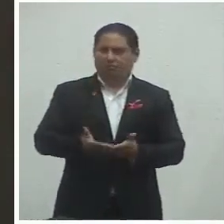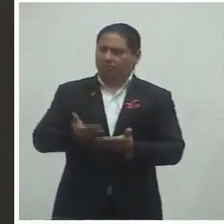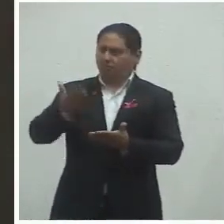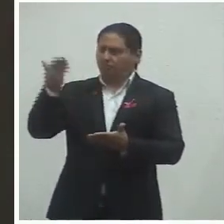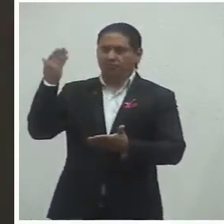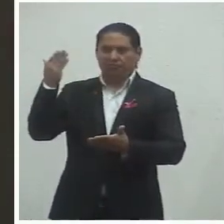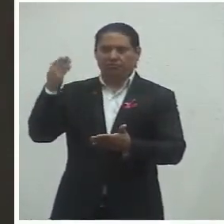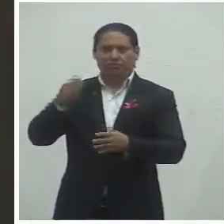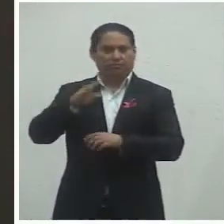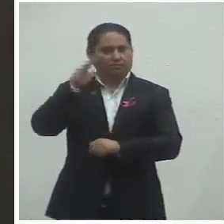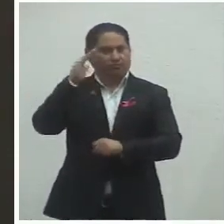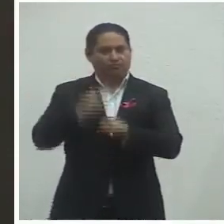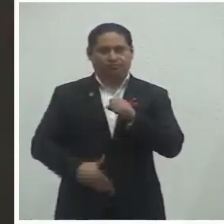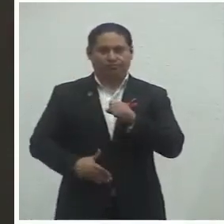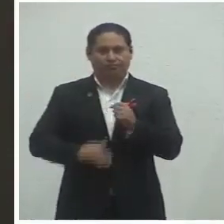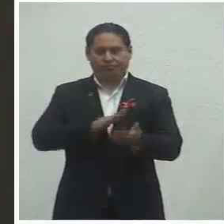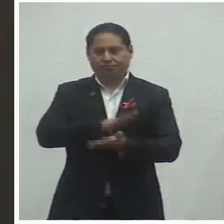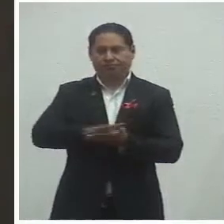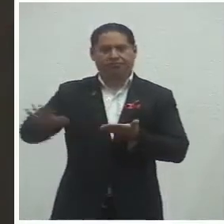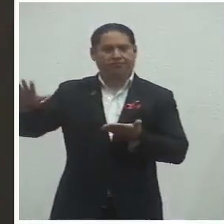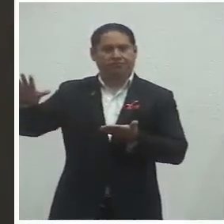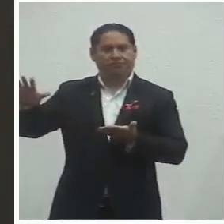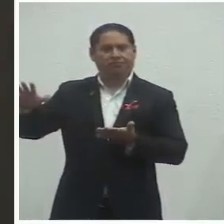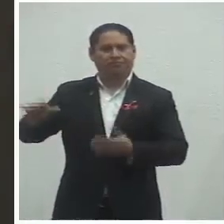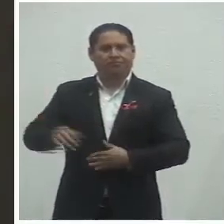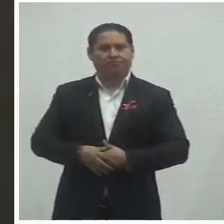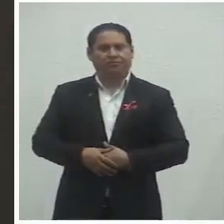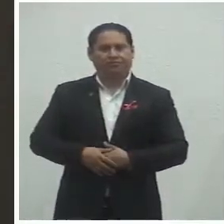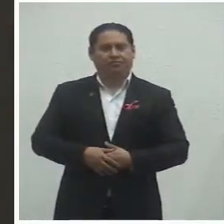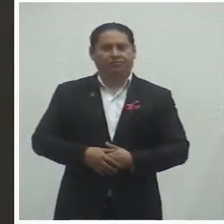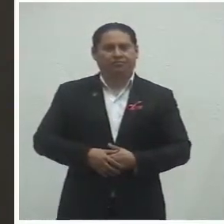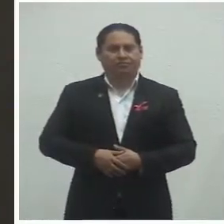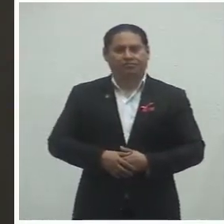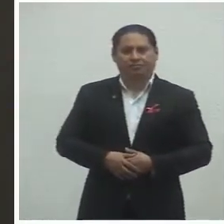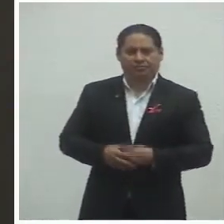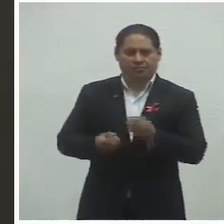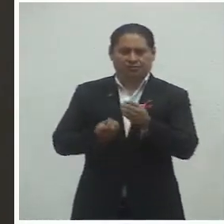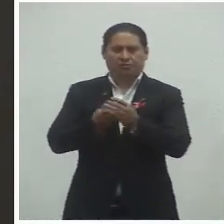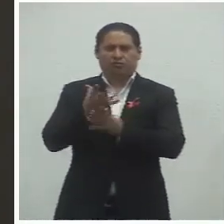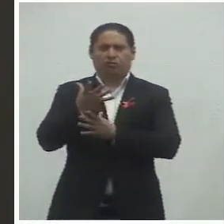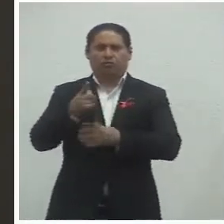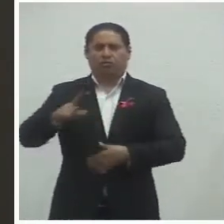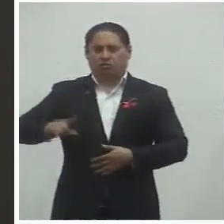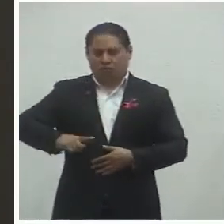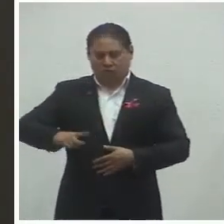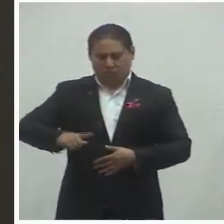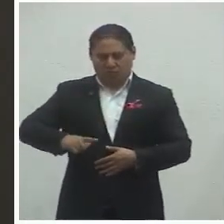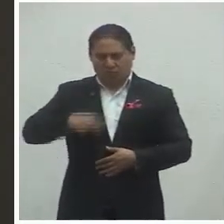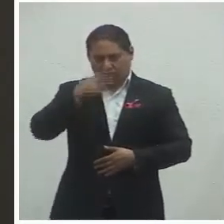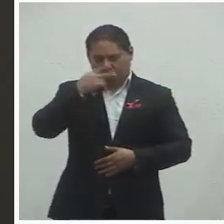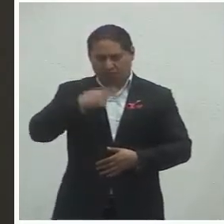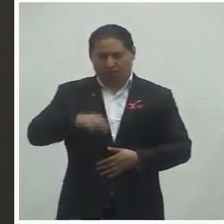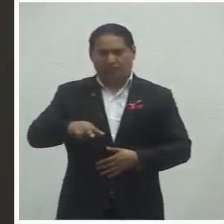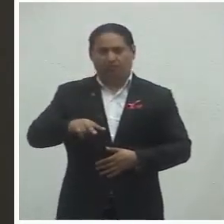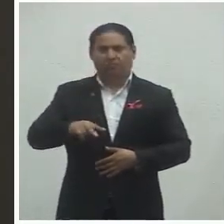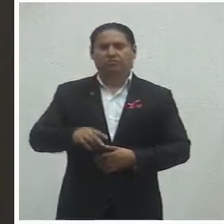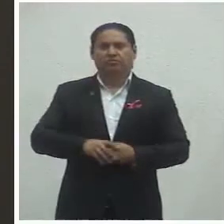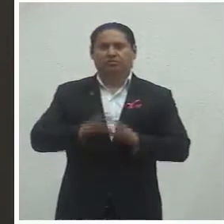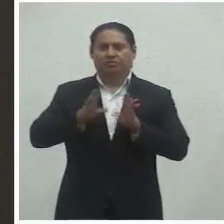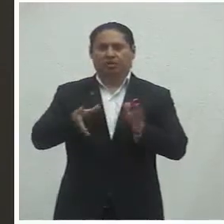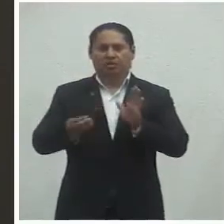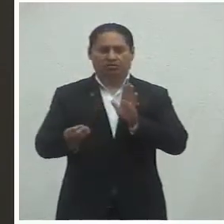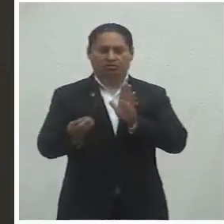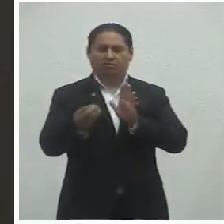país terminó, y para ello el nuevo gobierno mexicano ha